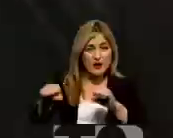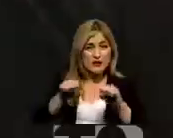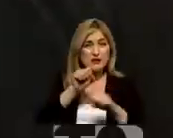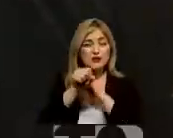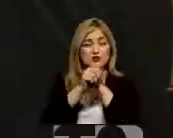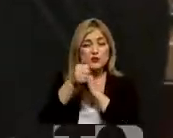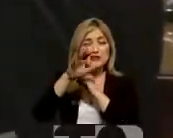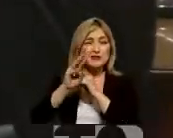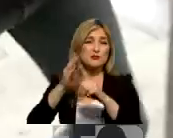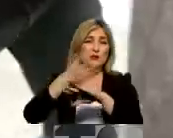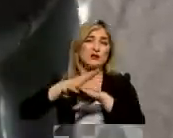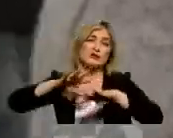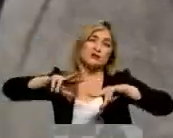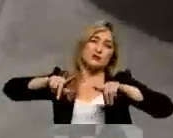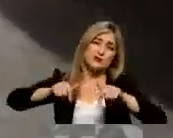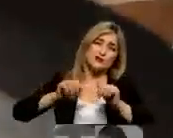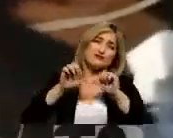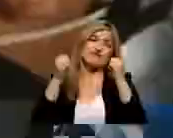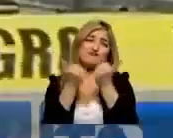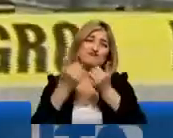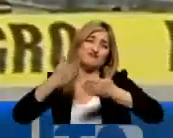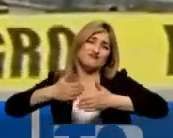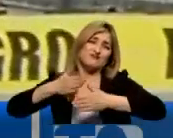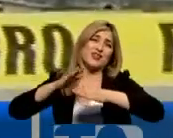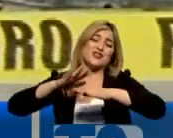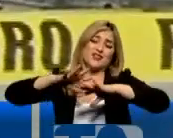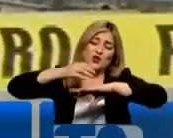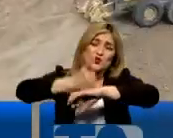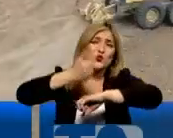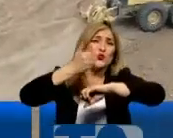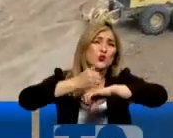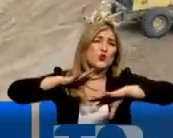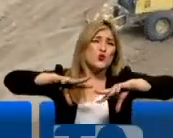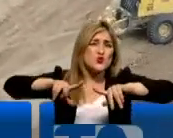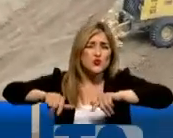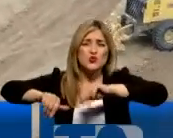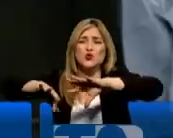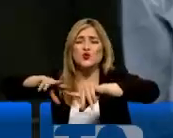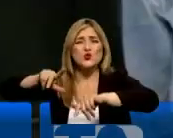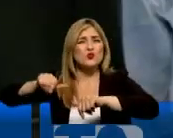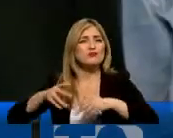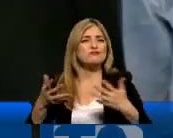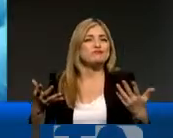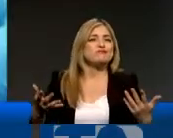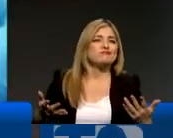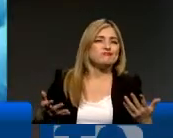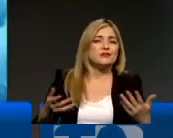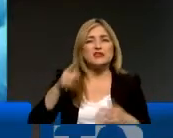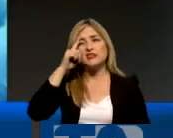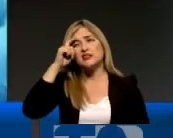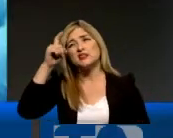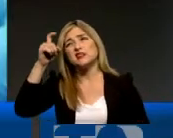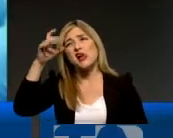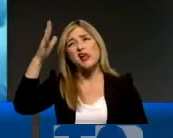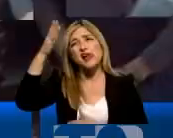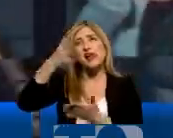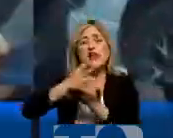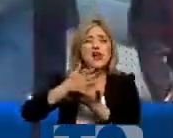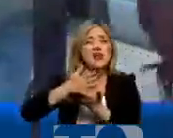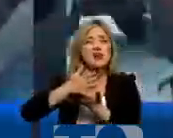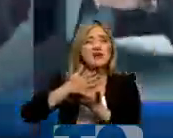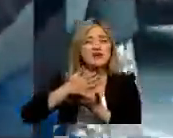de asambleístas, autoridades y contratistas que diluyeron el sueño del hospital, llevándose millones de dólares.